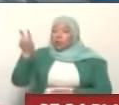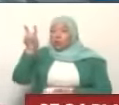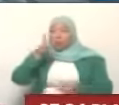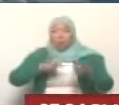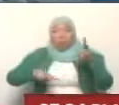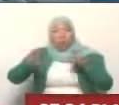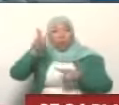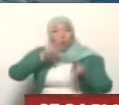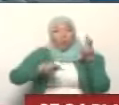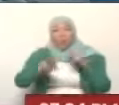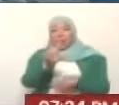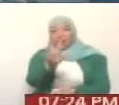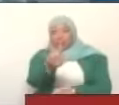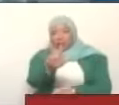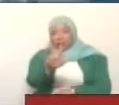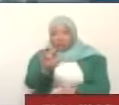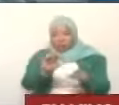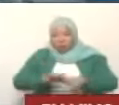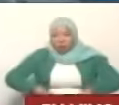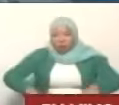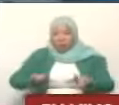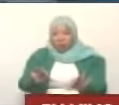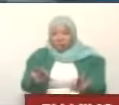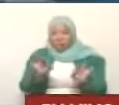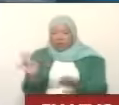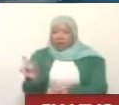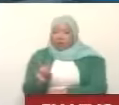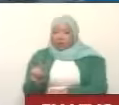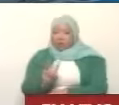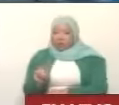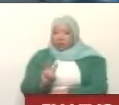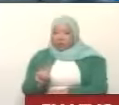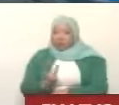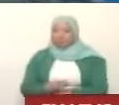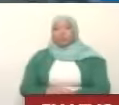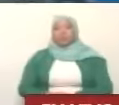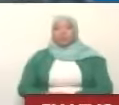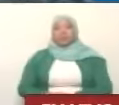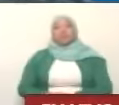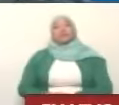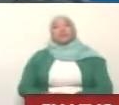3 zonas económicas especiales de Venezuela.